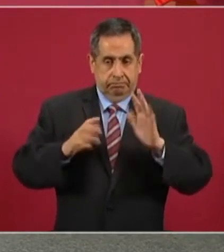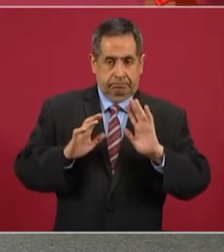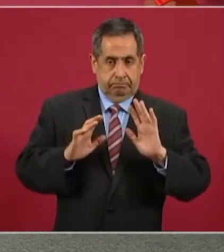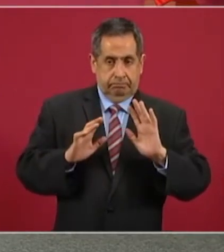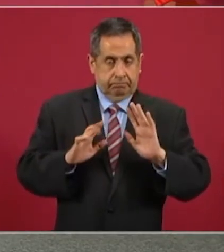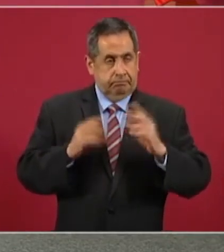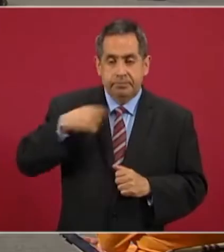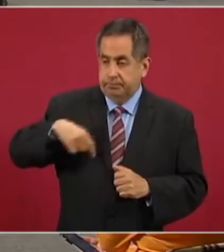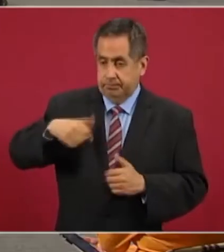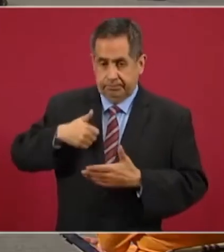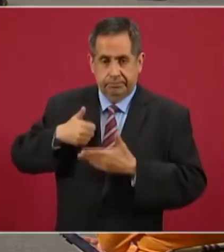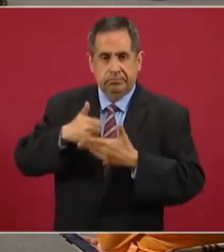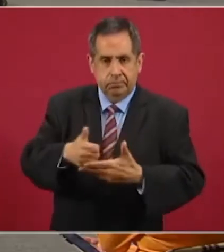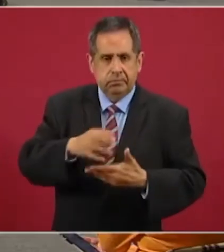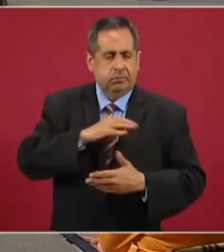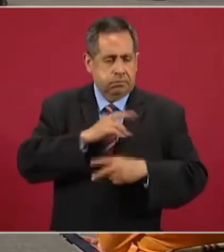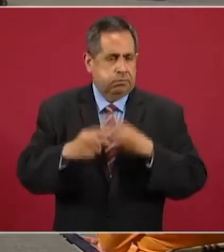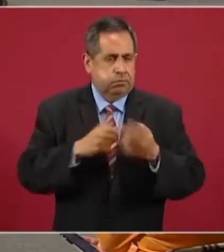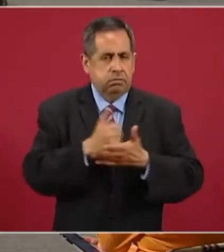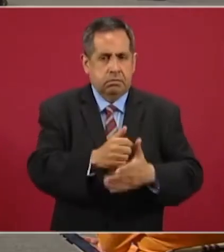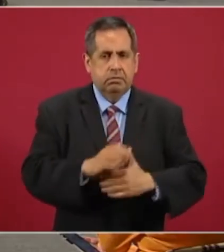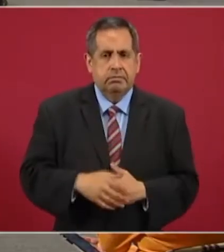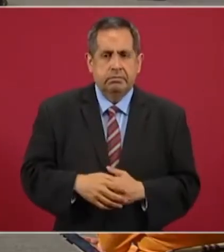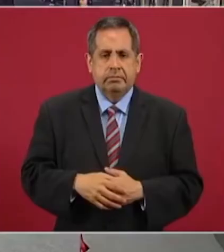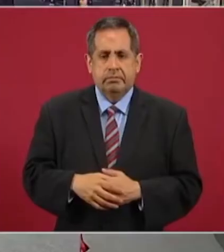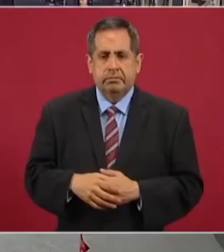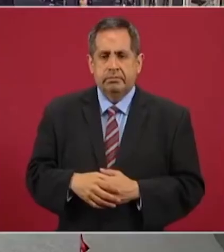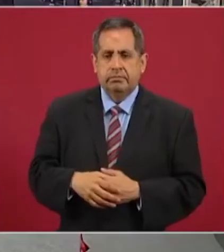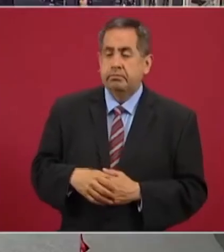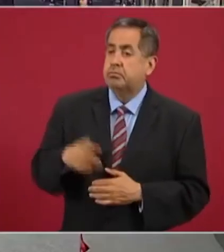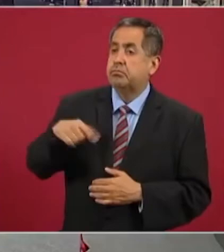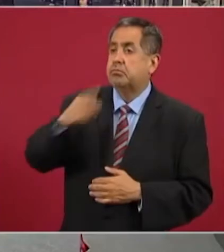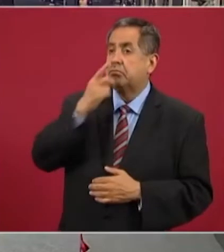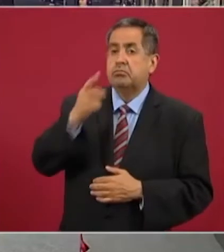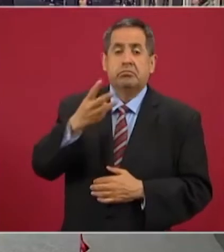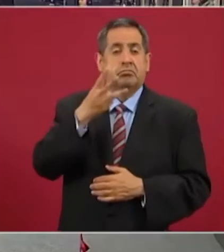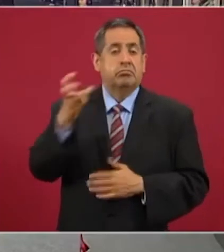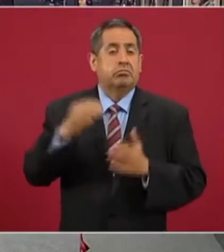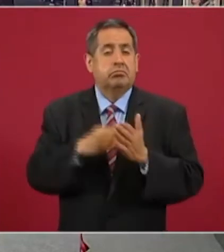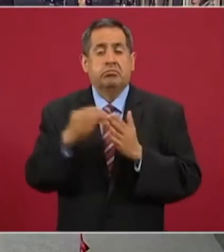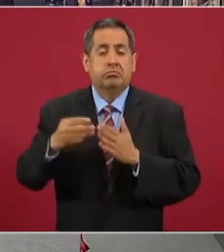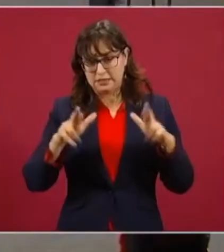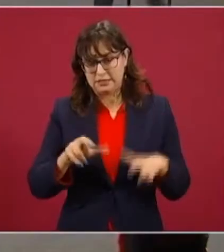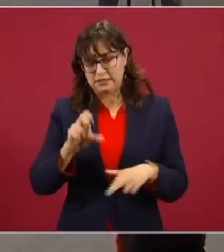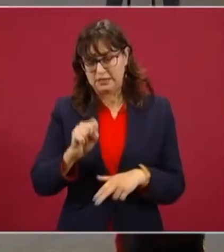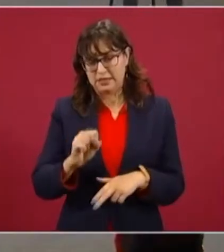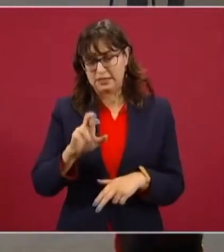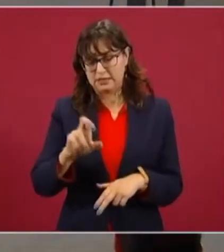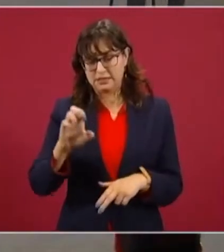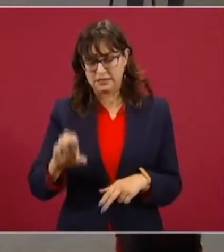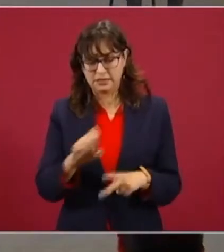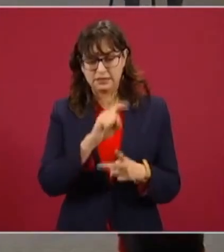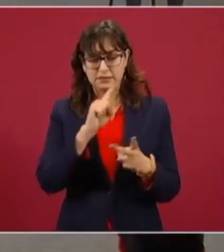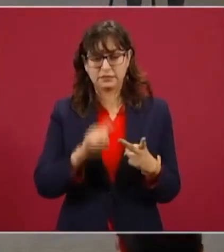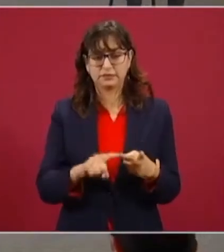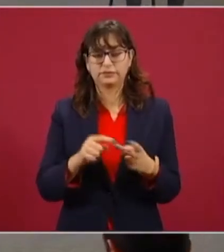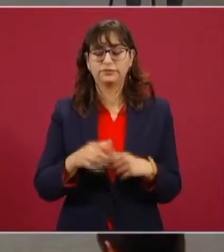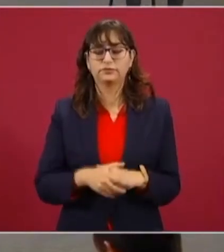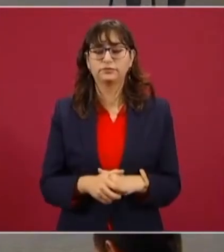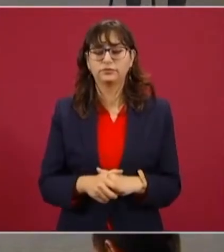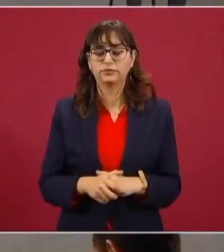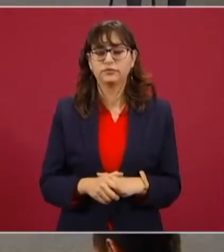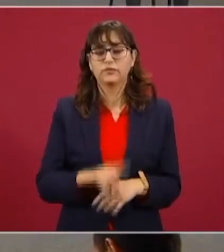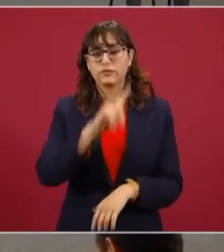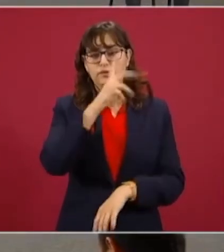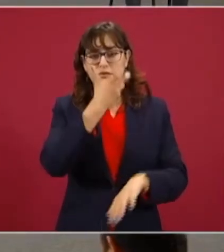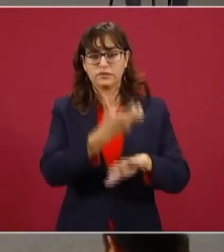iniciativa COVAX, donde más de 70 países trabajan diversos proyectos de vacunas contra el coronavirus. Hay